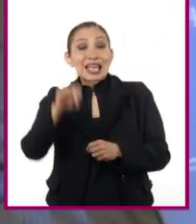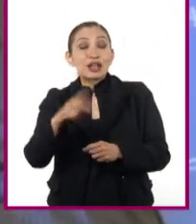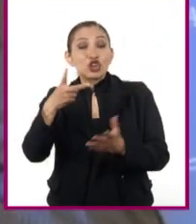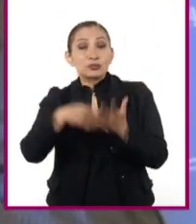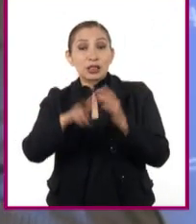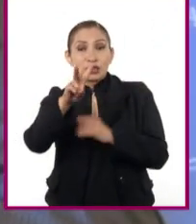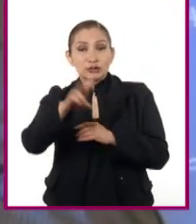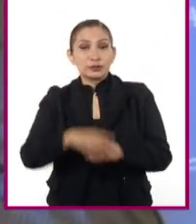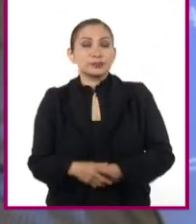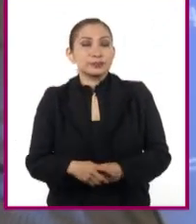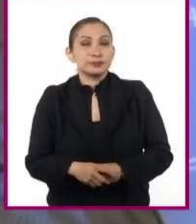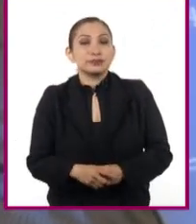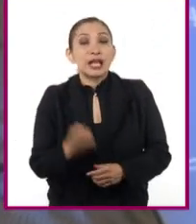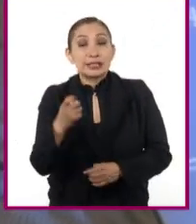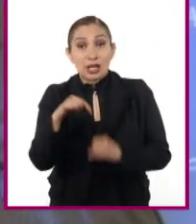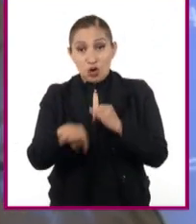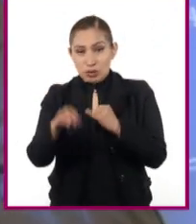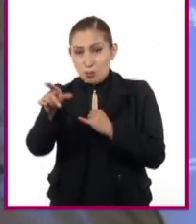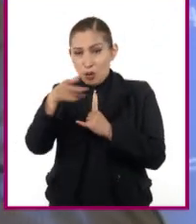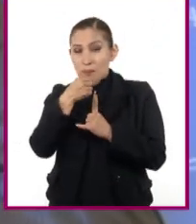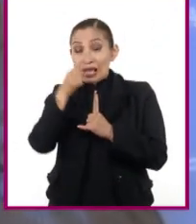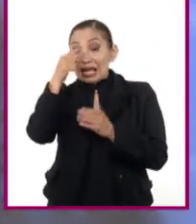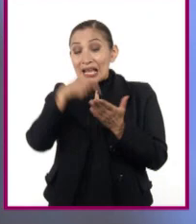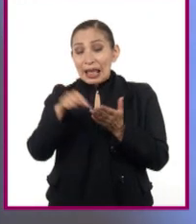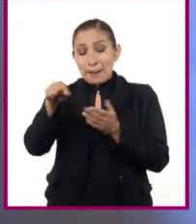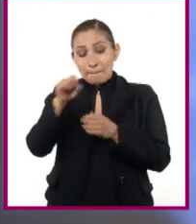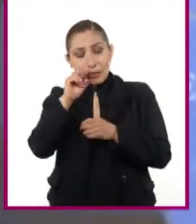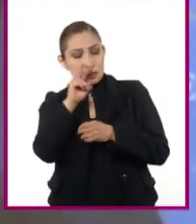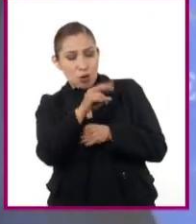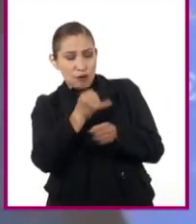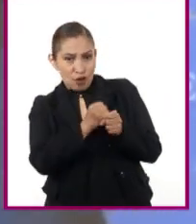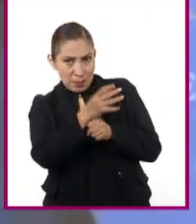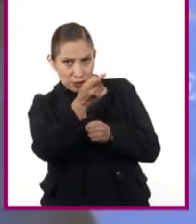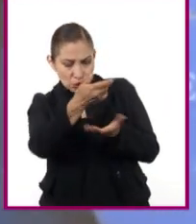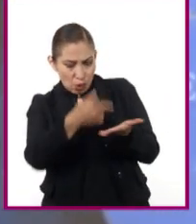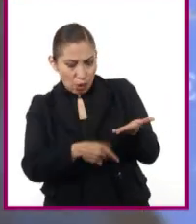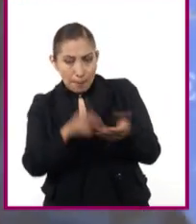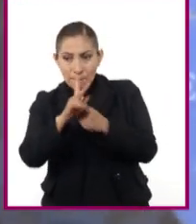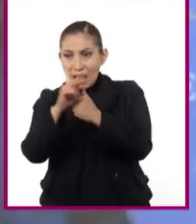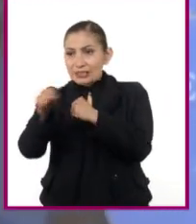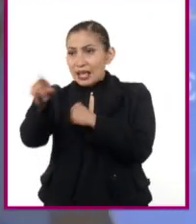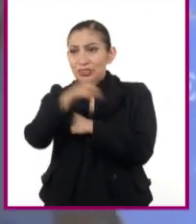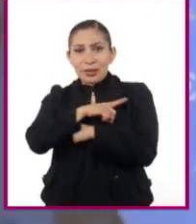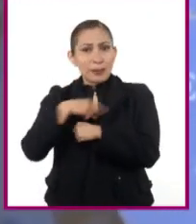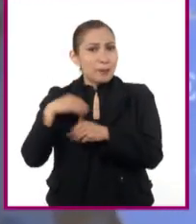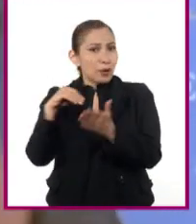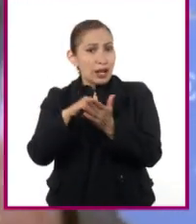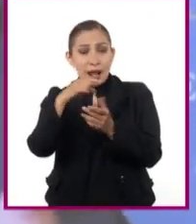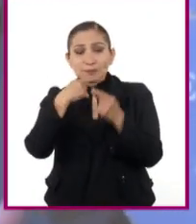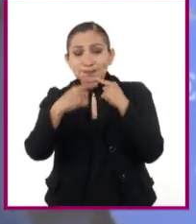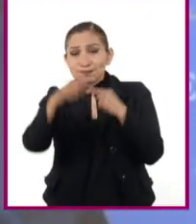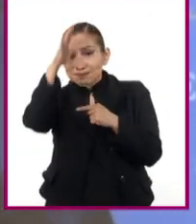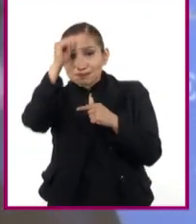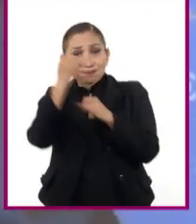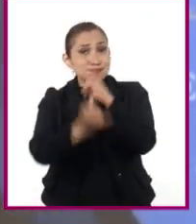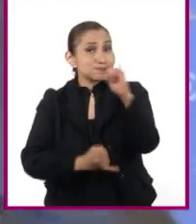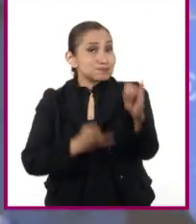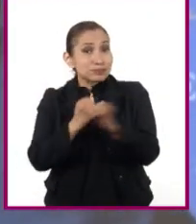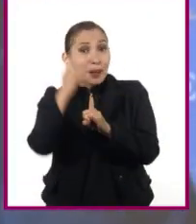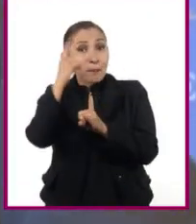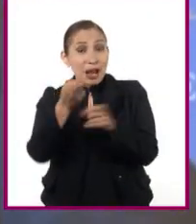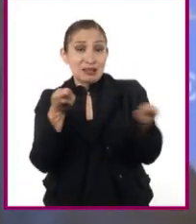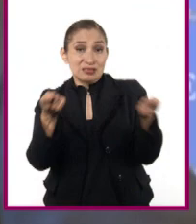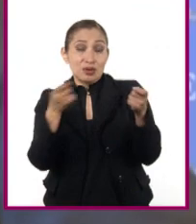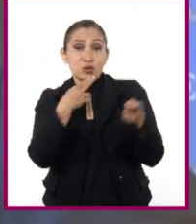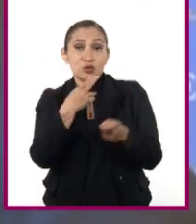en 2002. Este último considera, a raíz de esta información, que los países deben establecer acuerdos internacionales